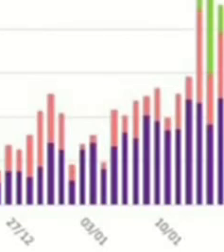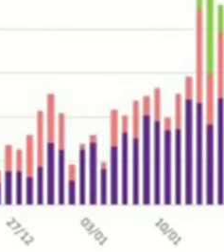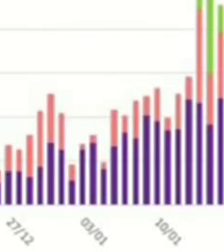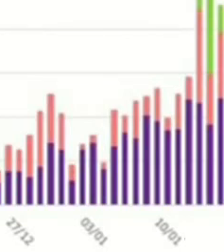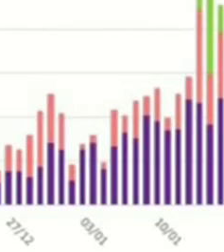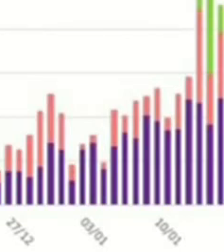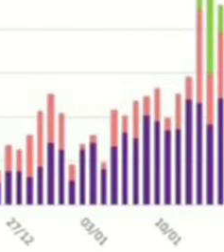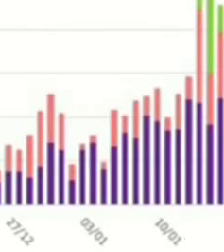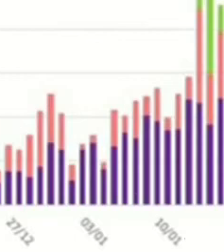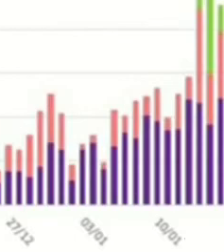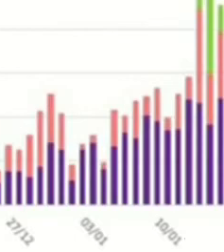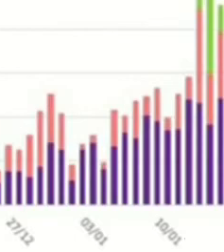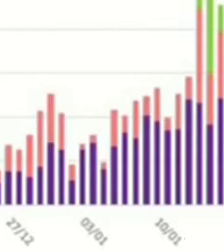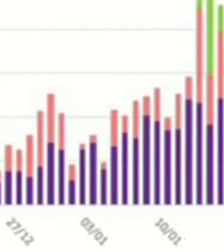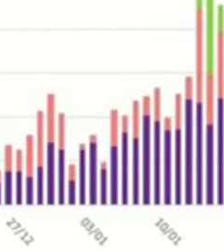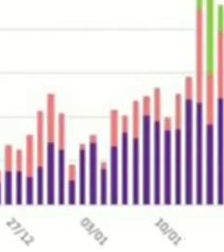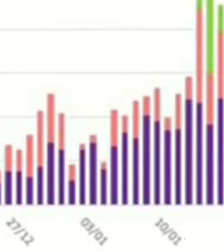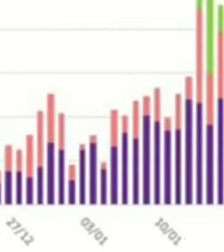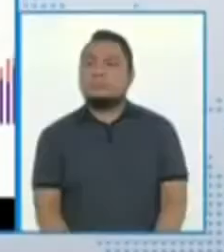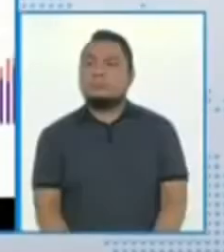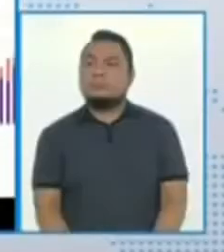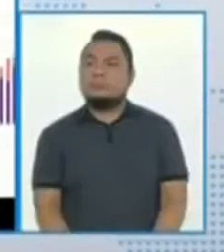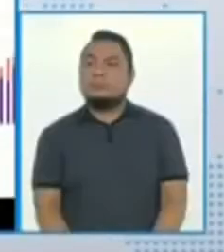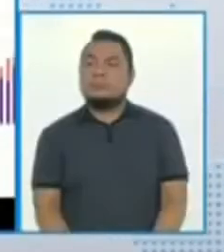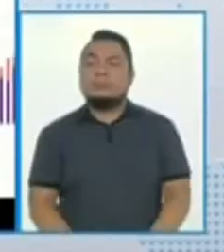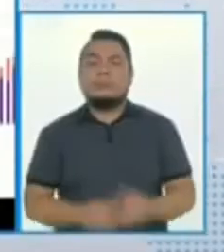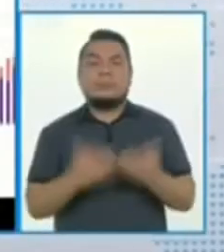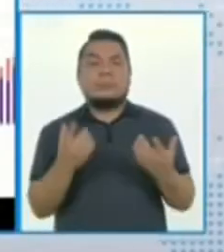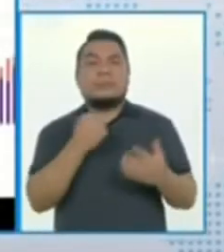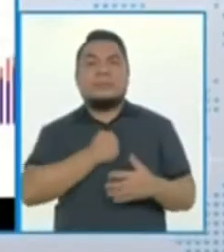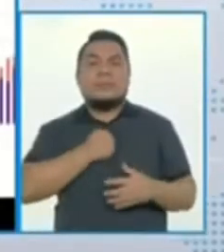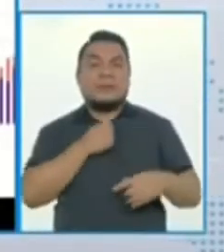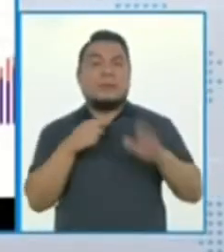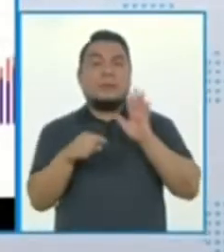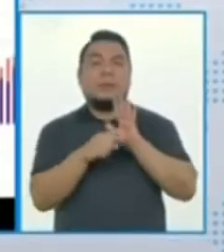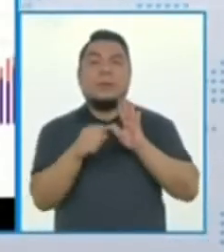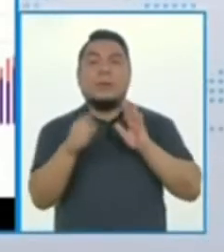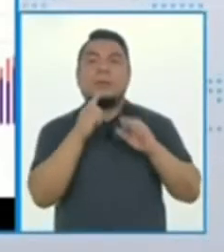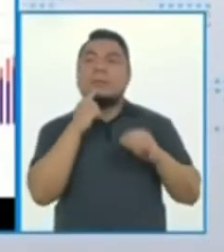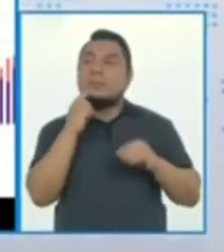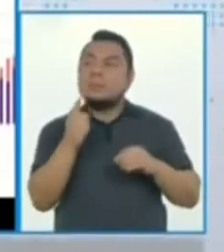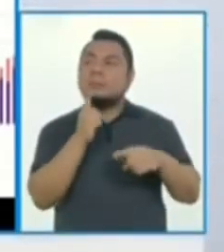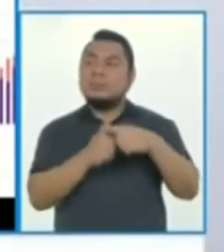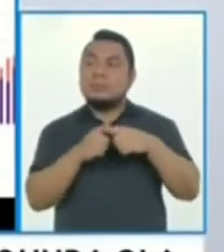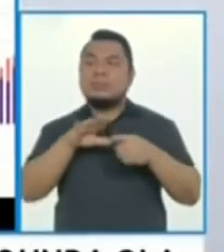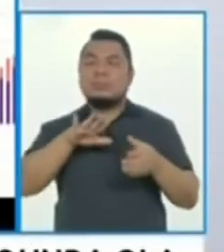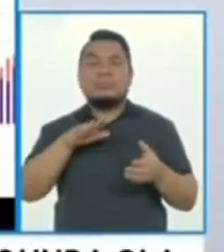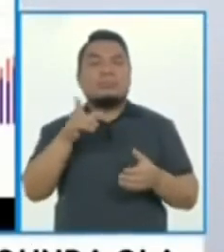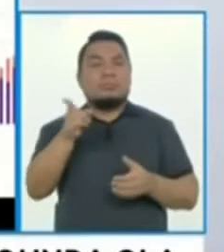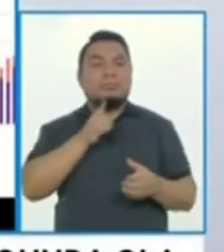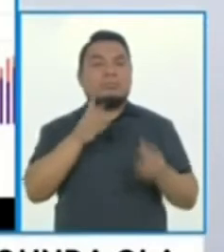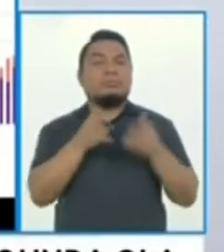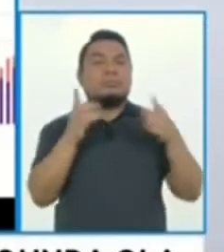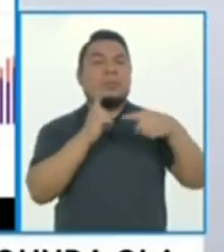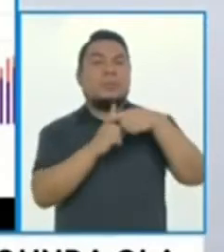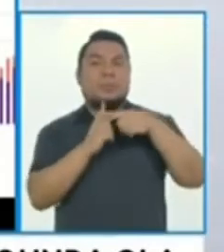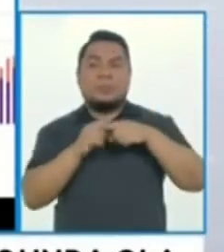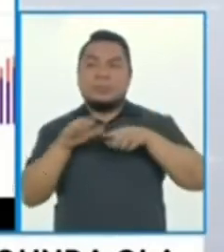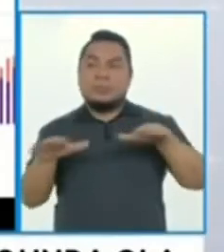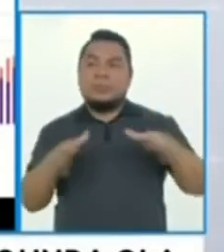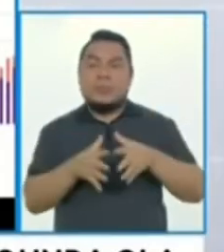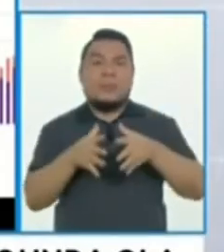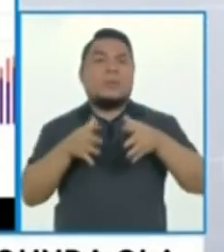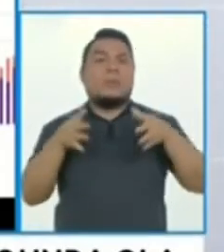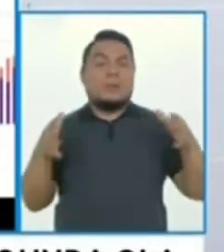detectando más casos. Lamentablemente, la positividad, que es la proporción de casos con respecto al total de pruebas, está